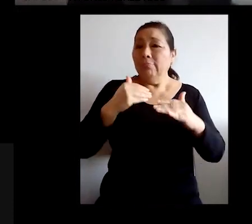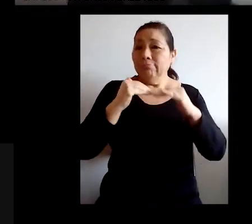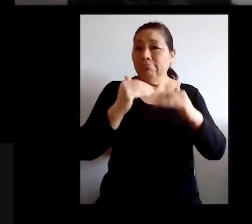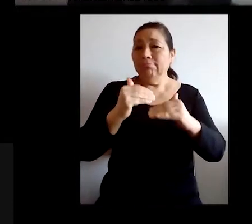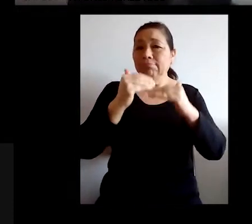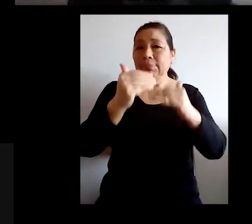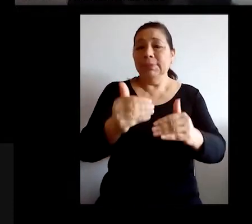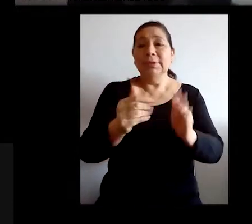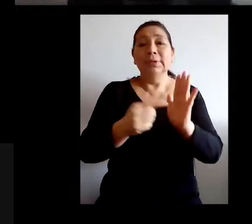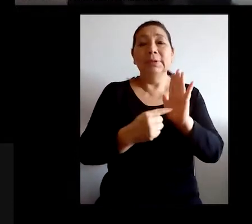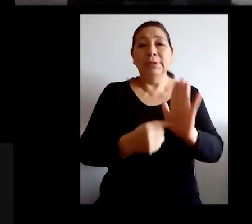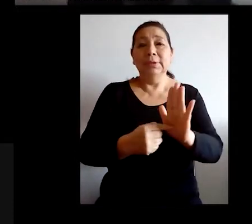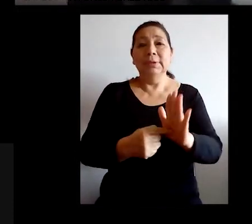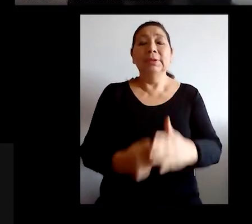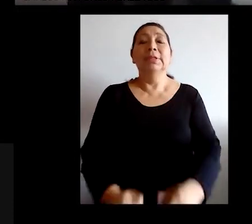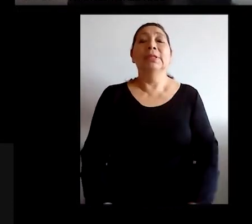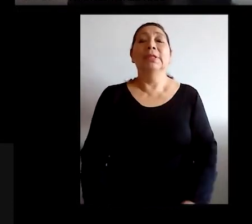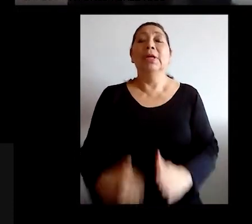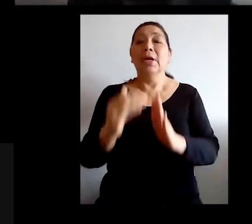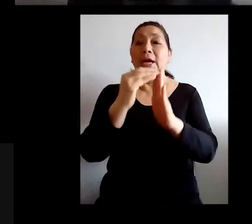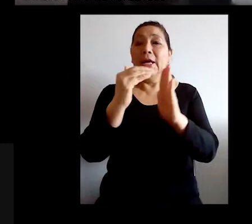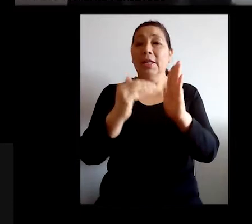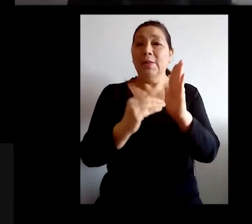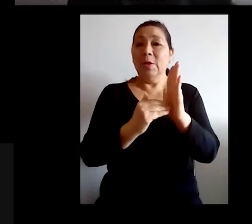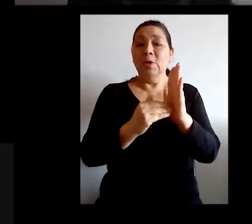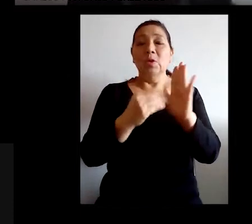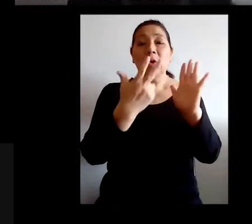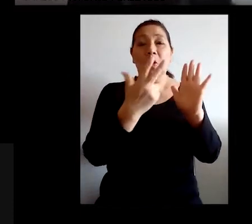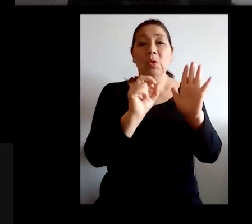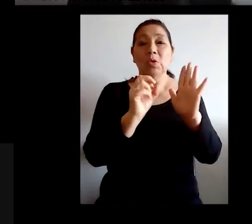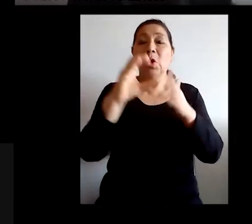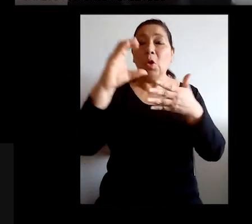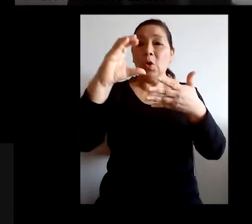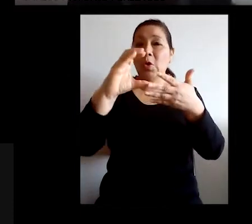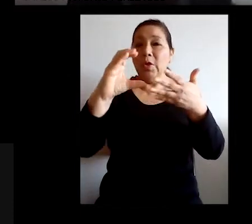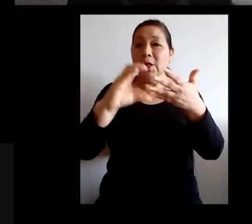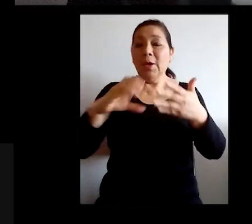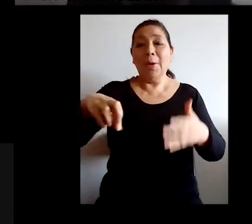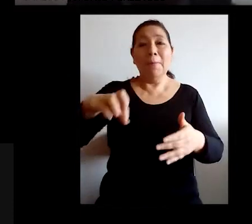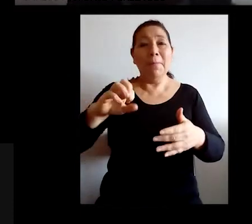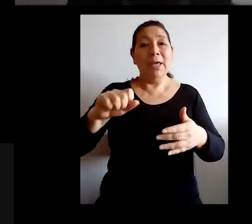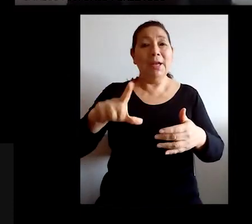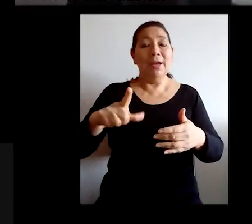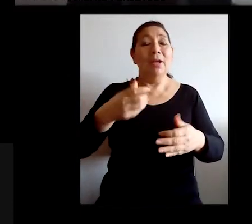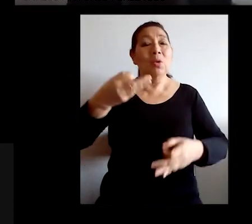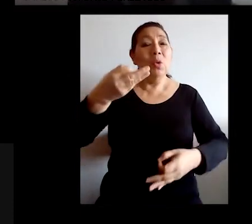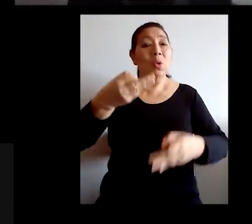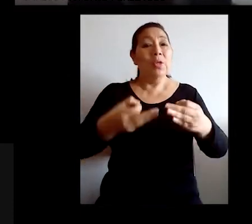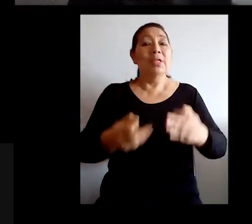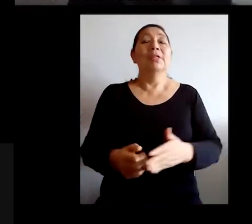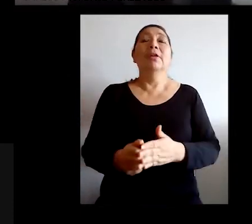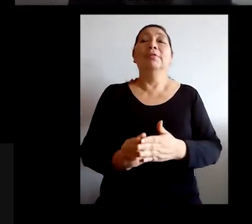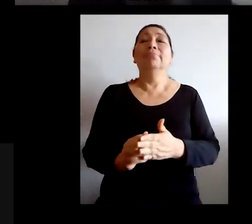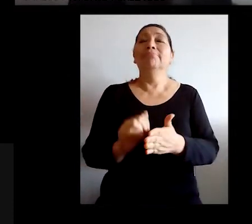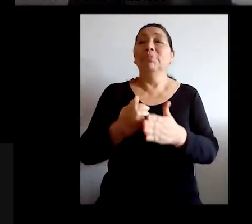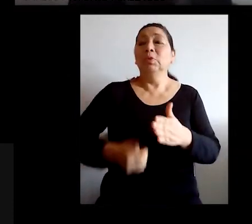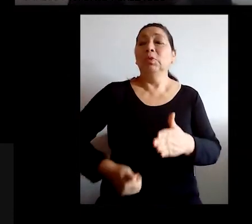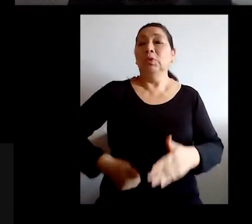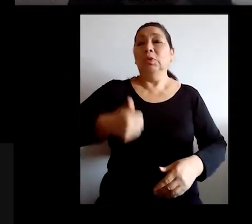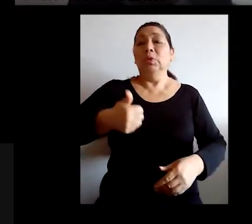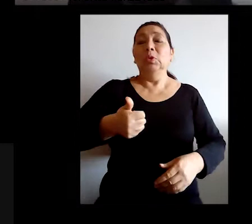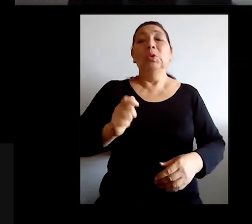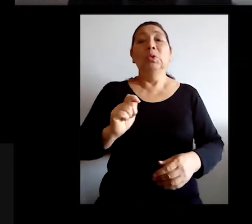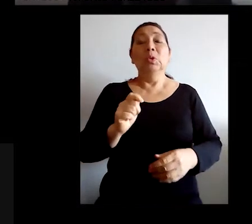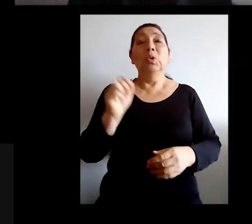el plazo prescriptorio previsto en el artículo 80 del Código Penal. La sentencia de la Sala Transitoria de la Corte